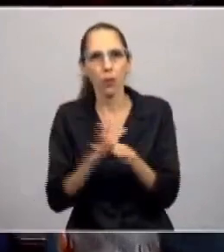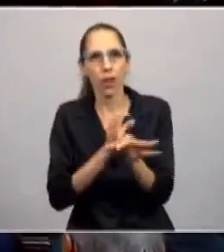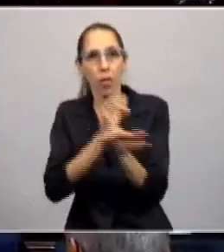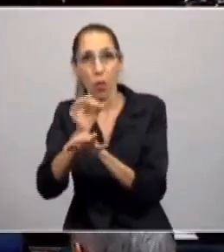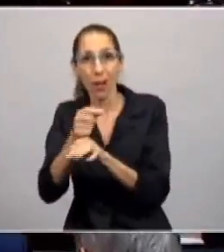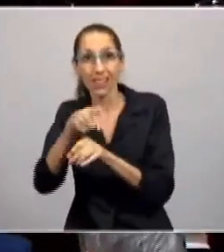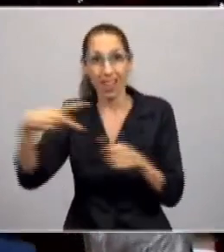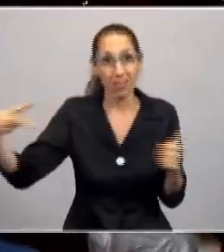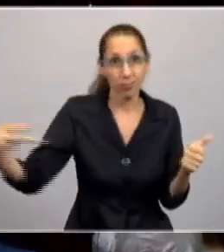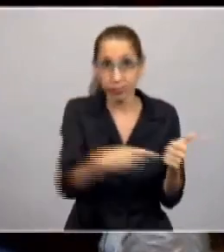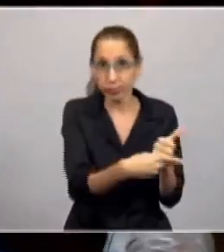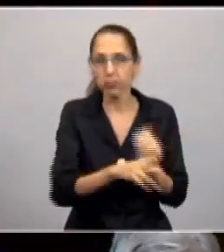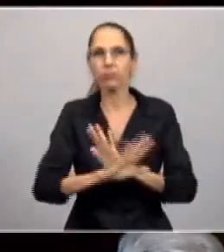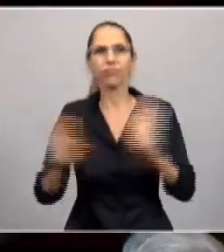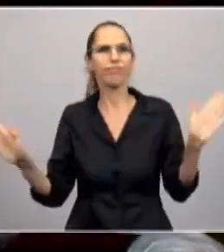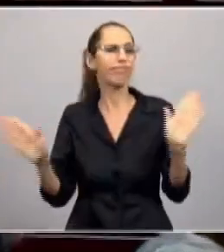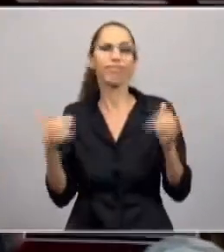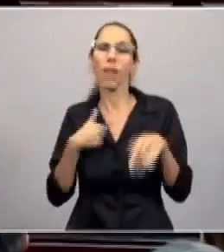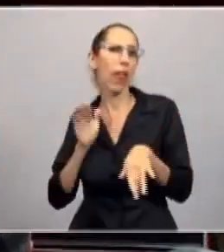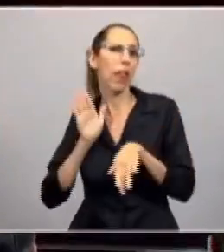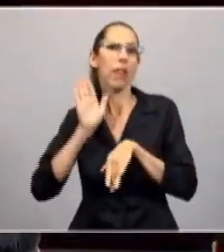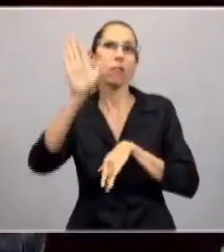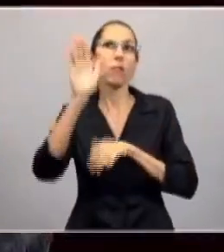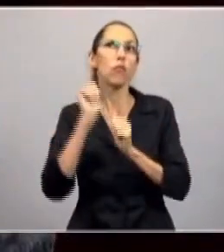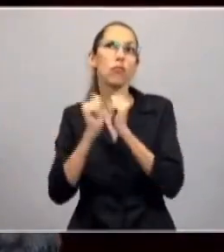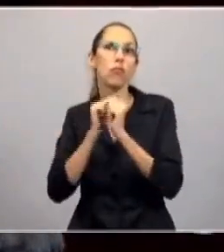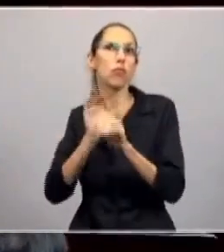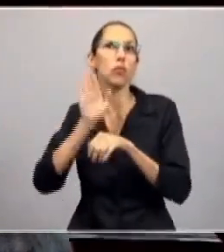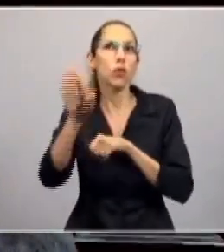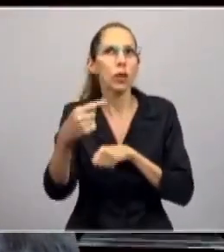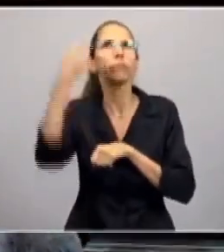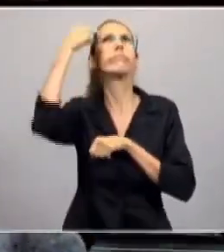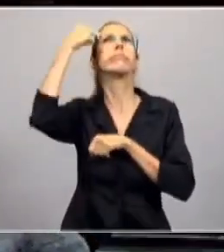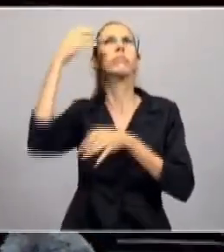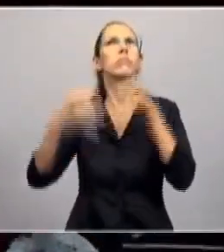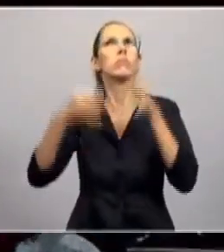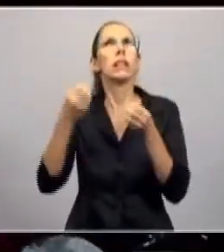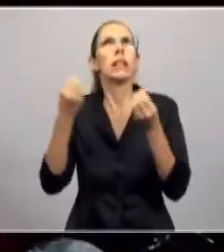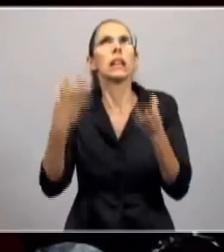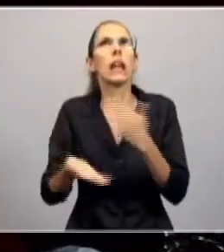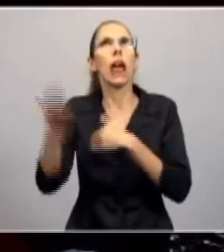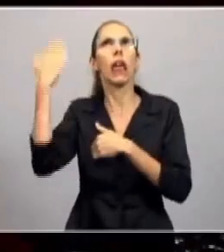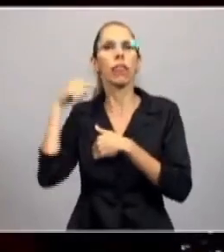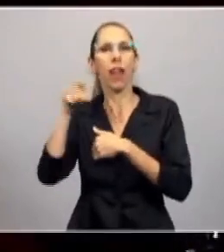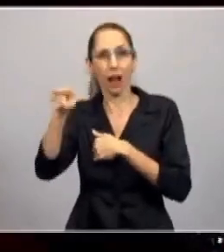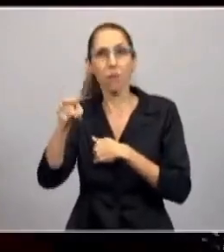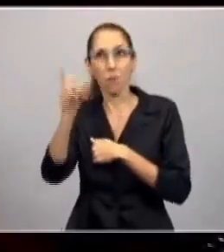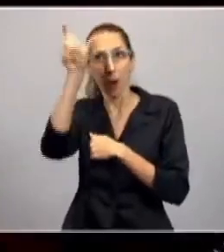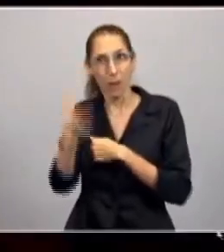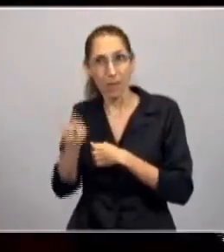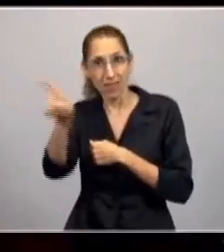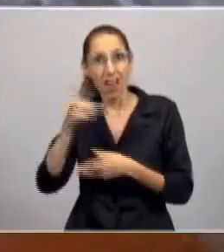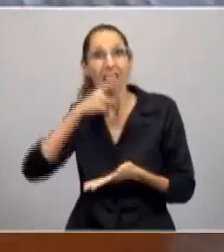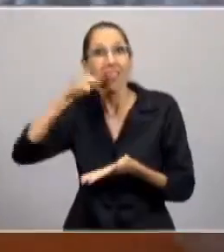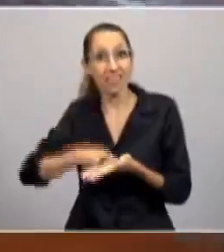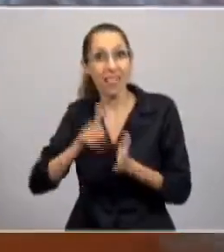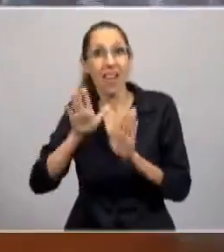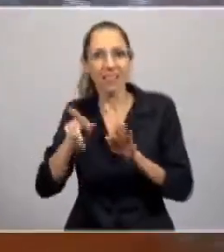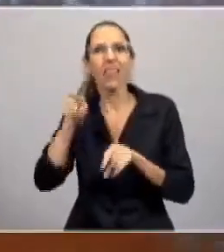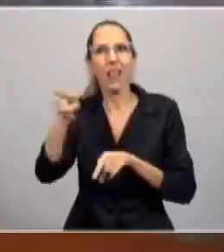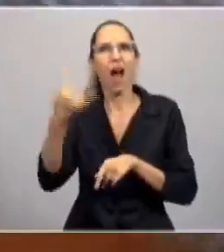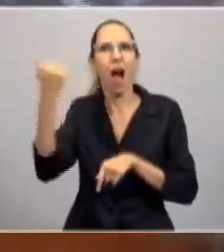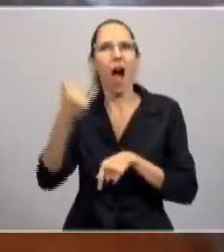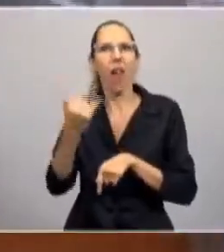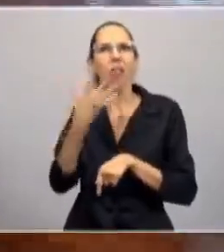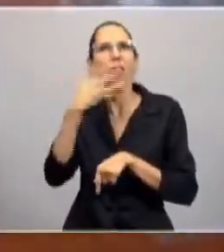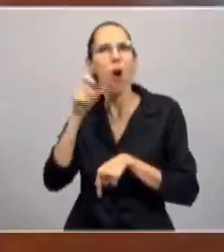pueblo y la historia juzgarán como imperdonable la indiferencia y hasta el goce sádico por el